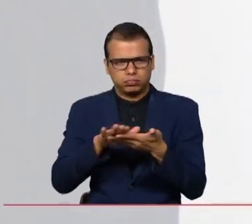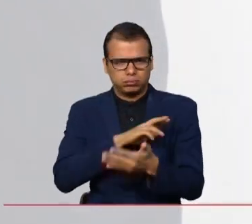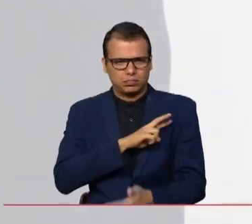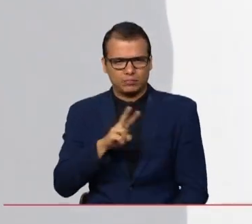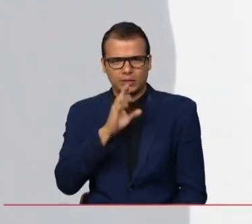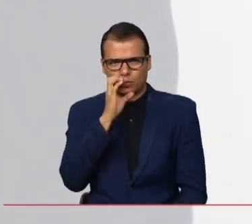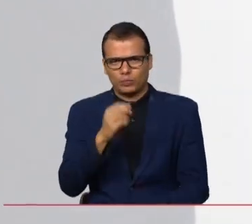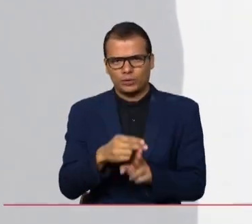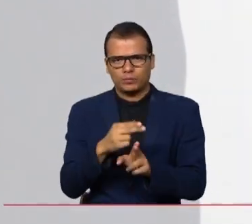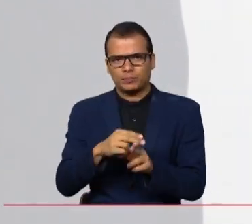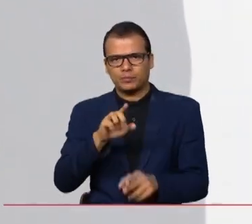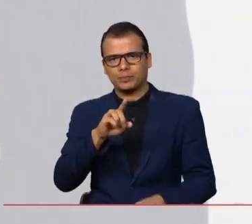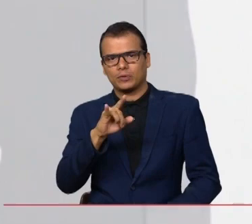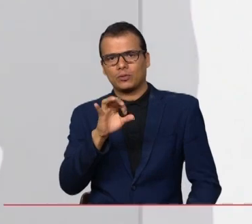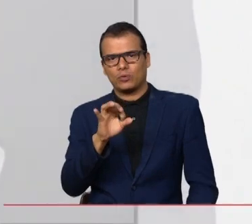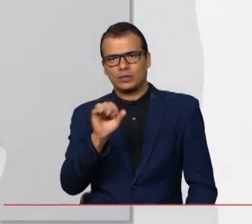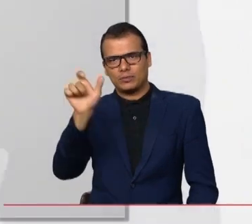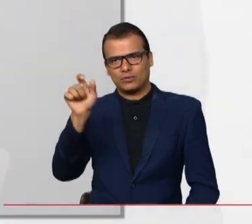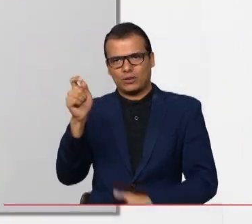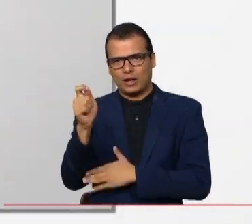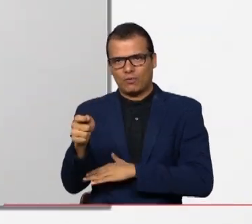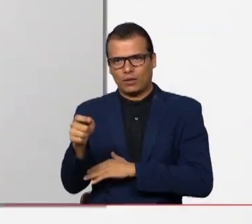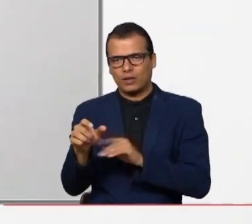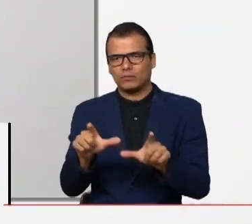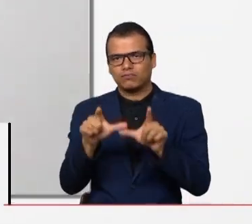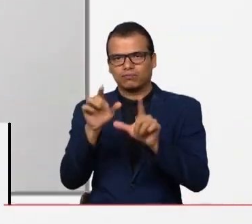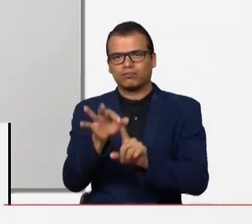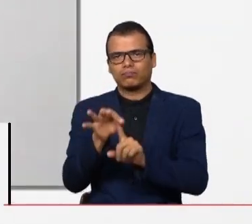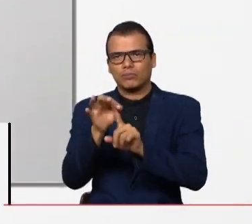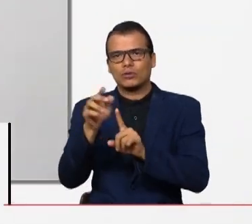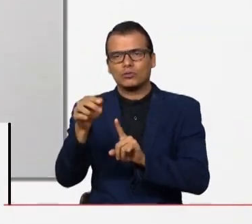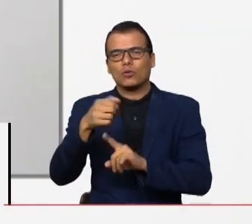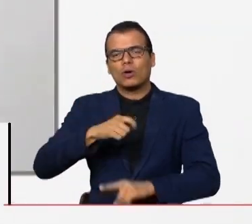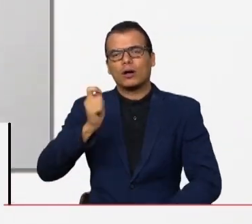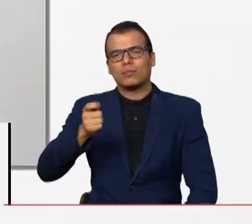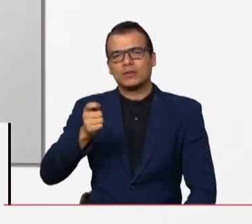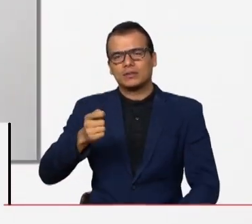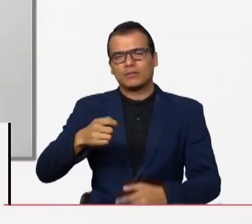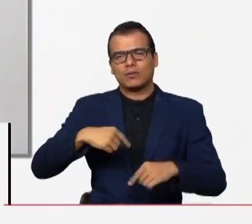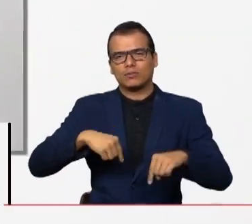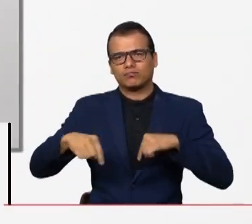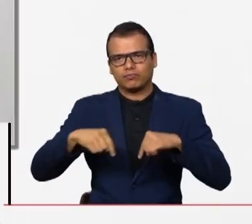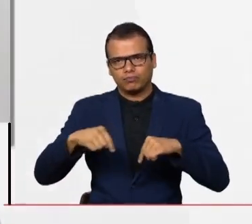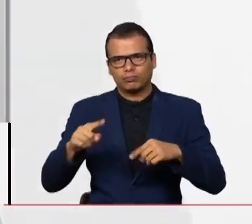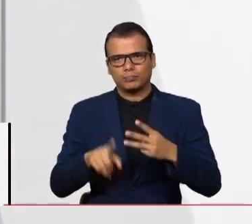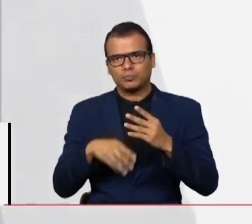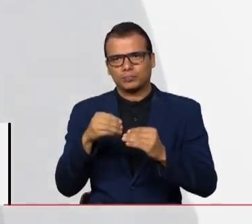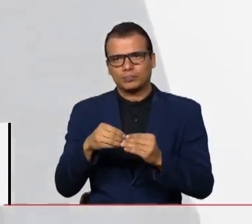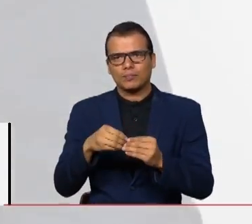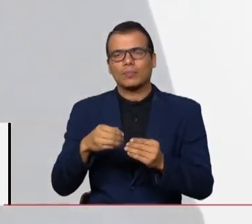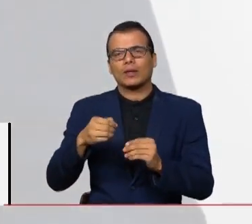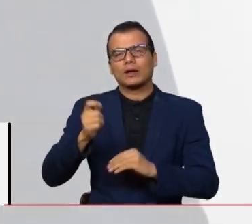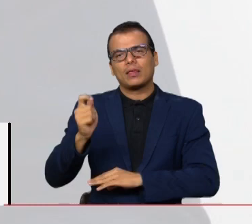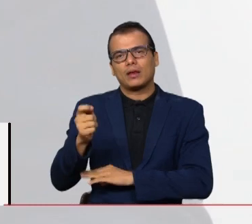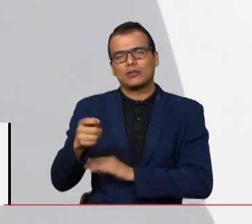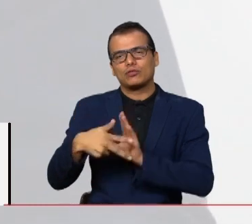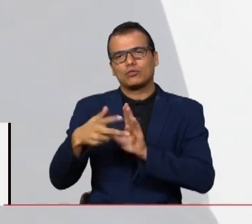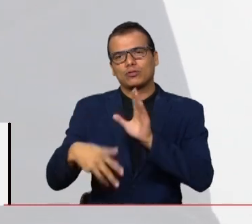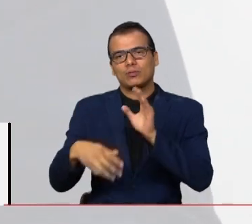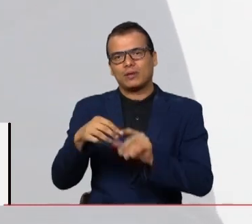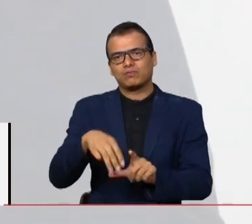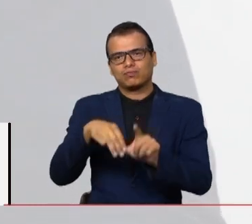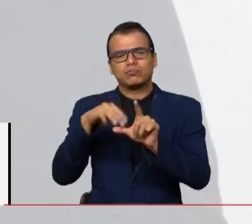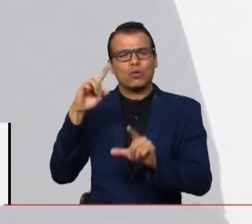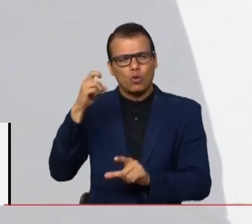abogado Luis Alfredo Gómez, especialista en Derecho Administrativo, Derecho Constitucional y Magíster en Gobierno. Gómez será el encargado